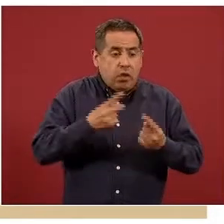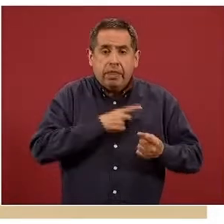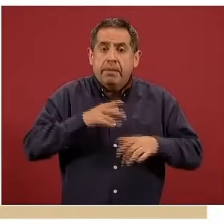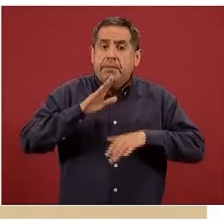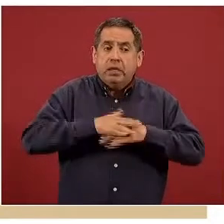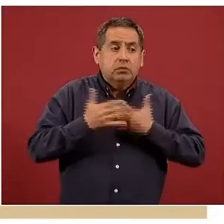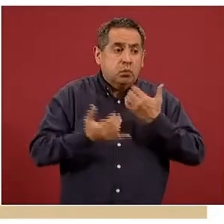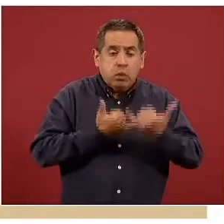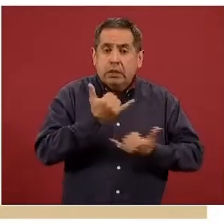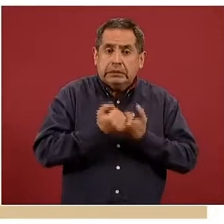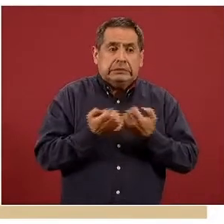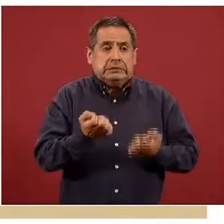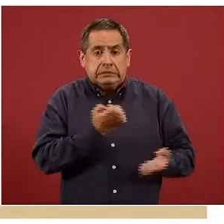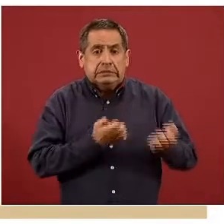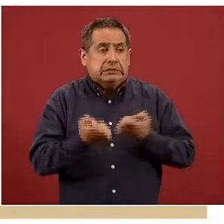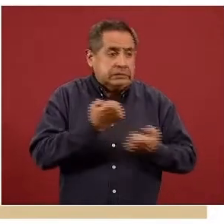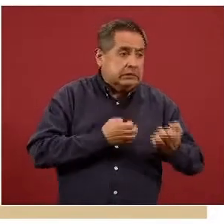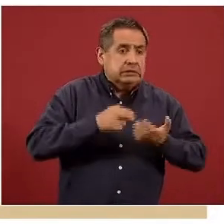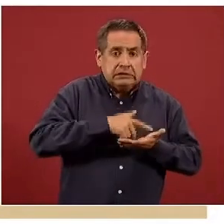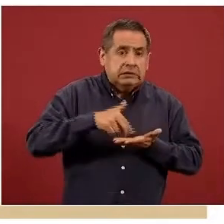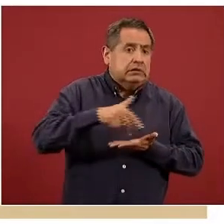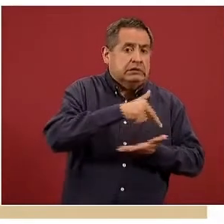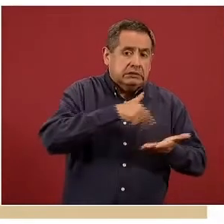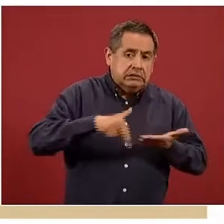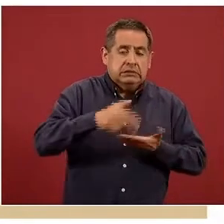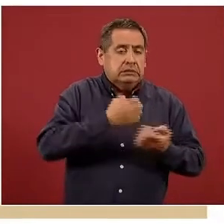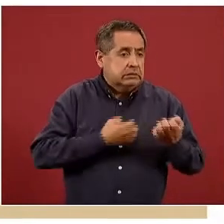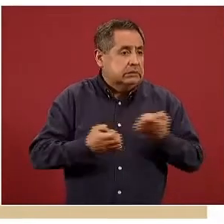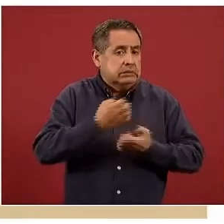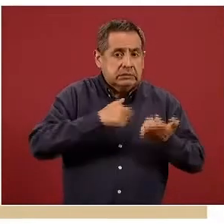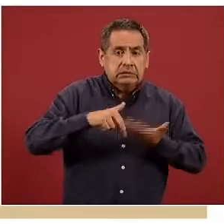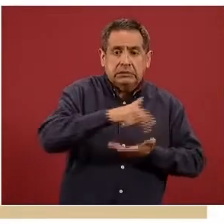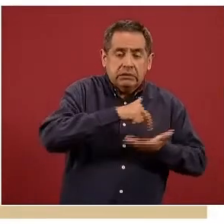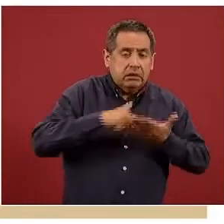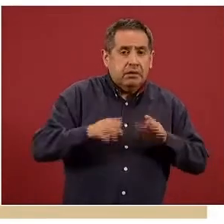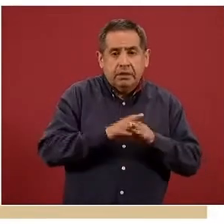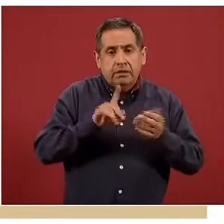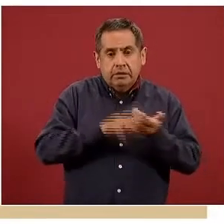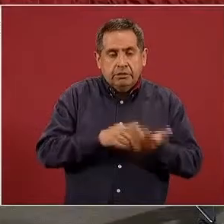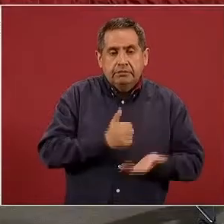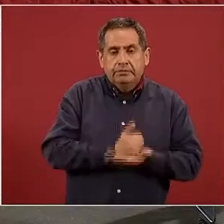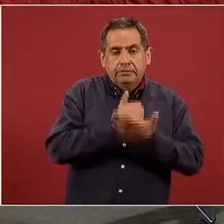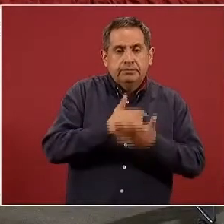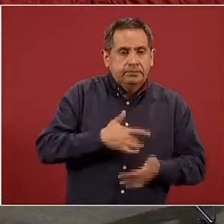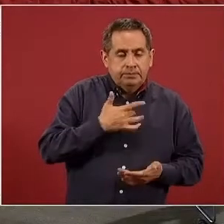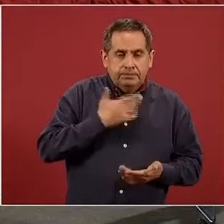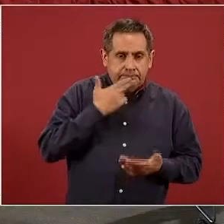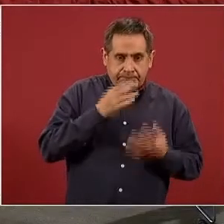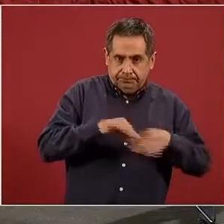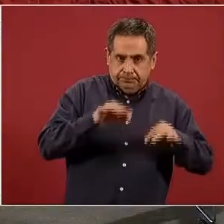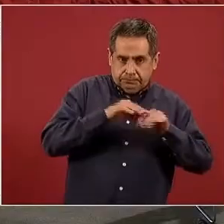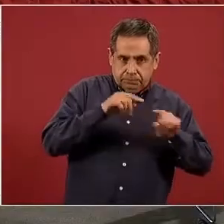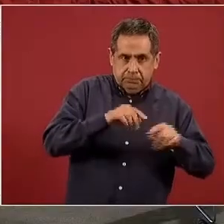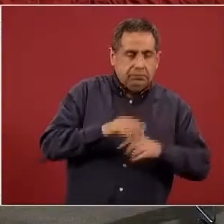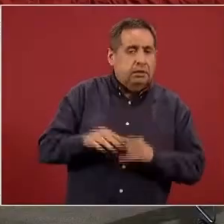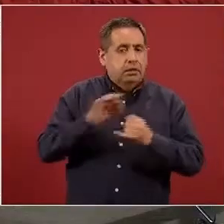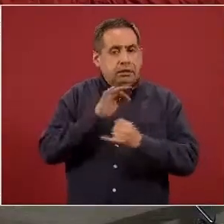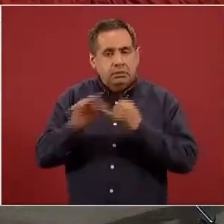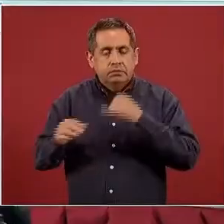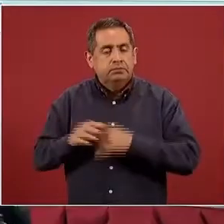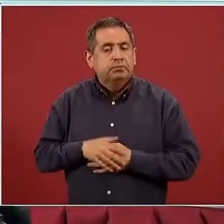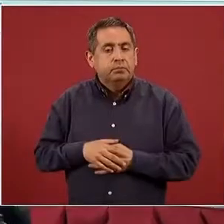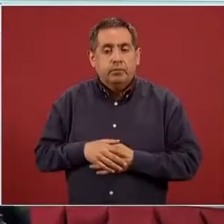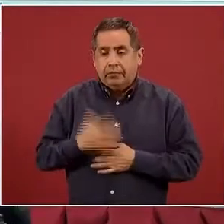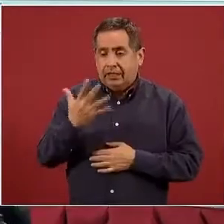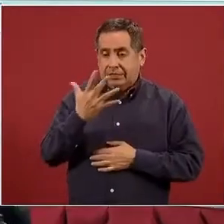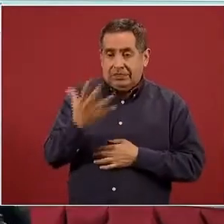física, mucha, pues una cuestión de estimulación, ¿no? A través de la actividad física. Y por último, los mayores de